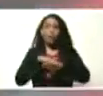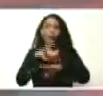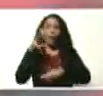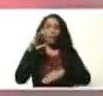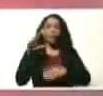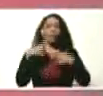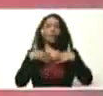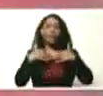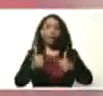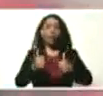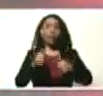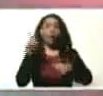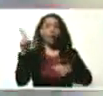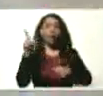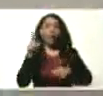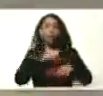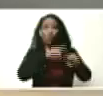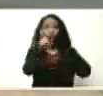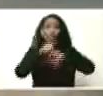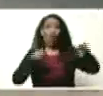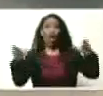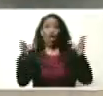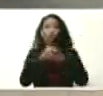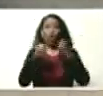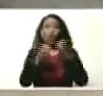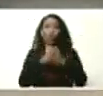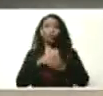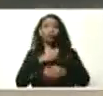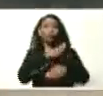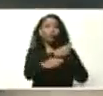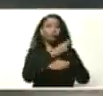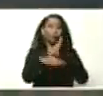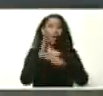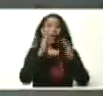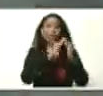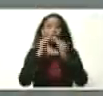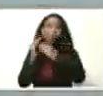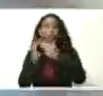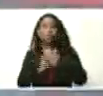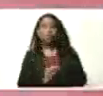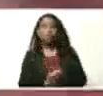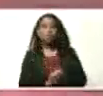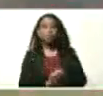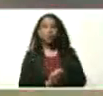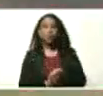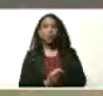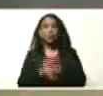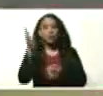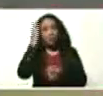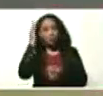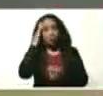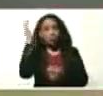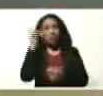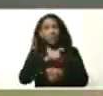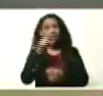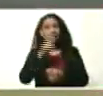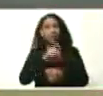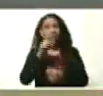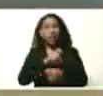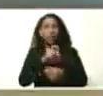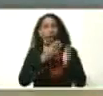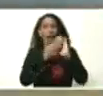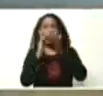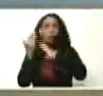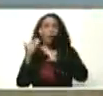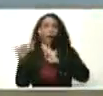que se encuentra dirigiendo las brigadas que están yendo casa a casa. Sabemos que las necesidades de la